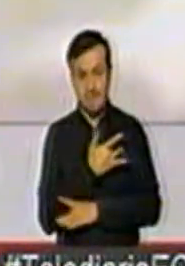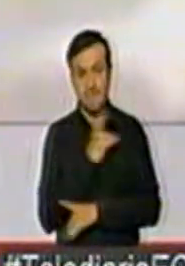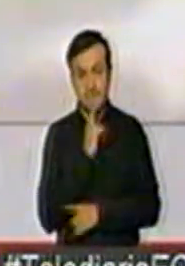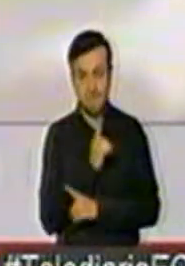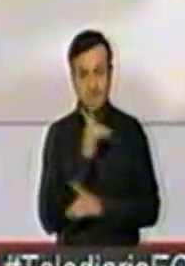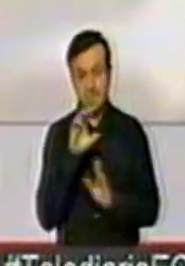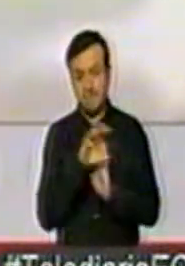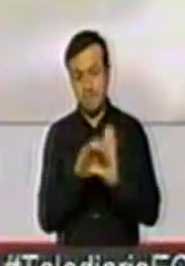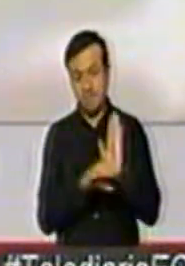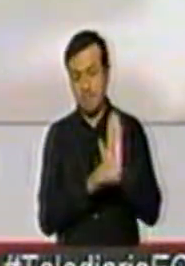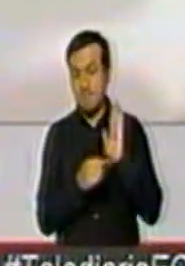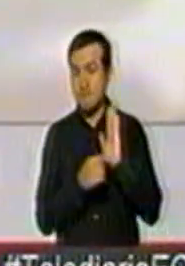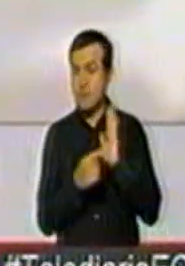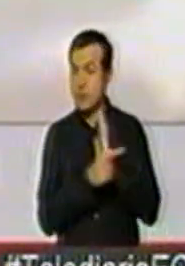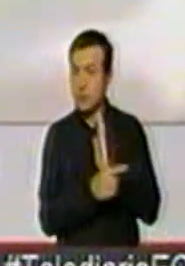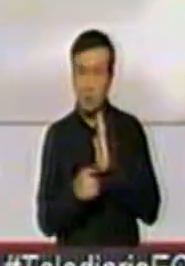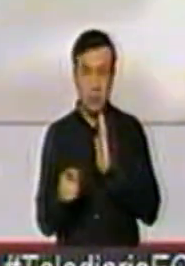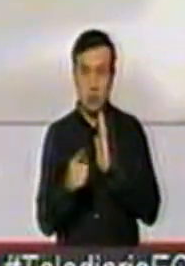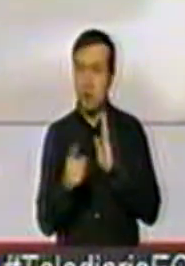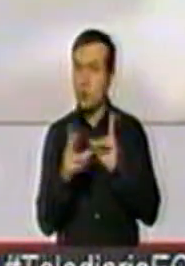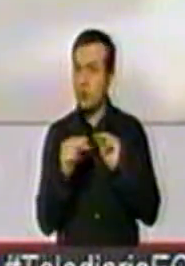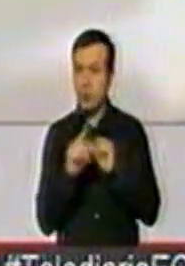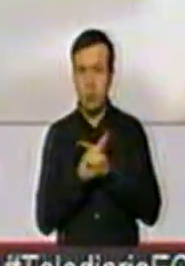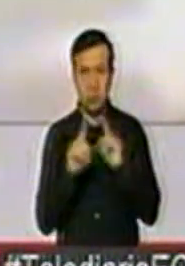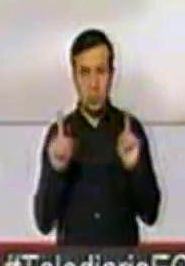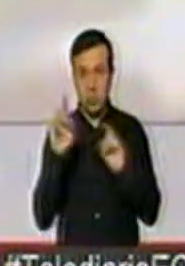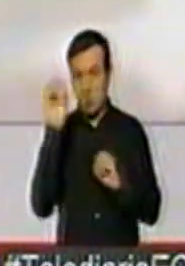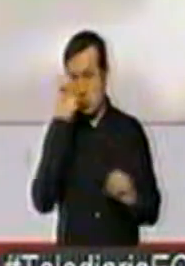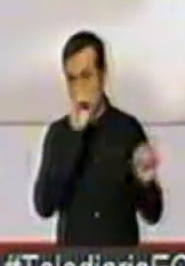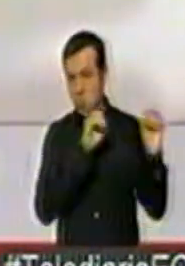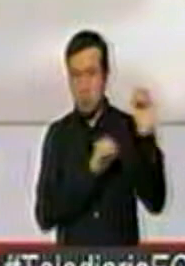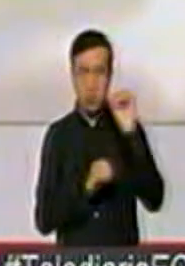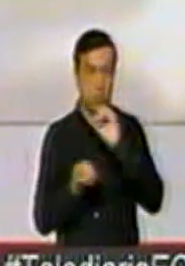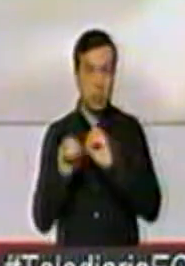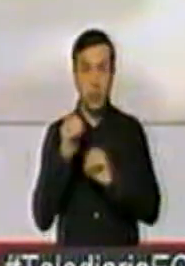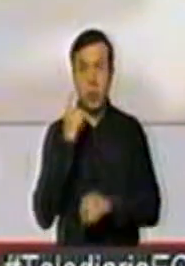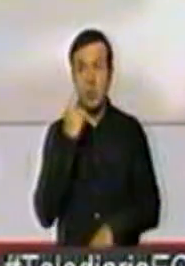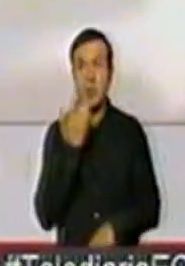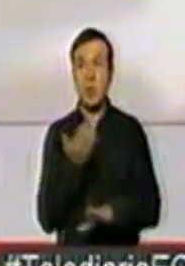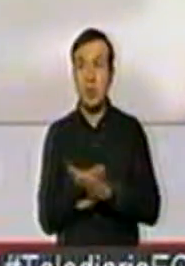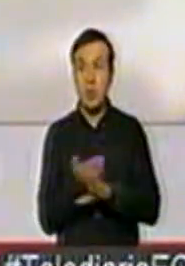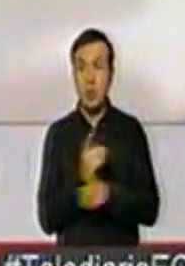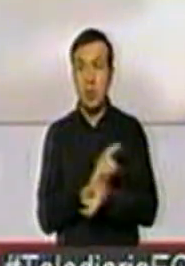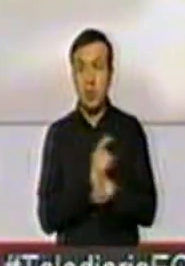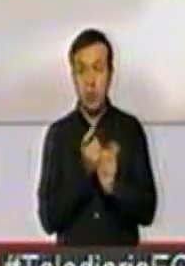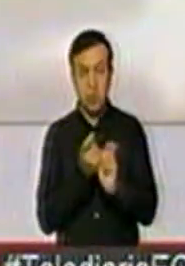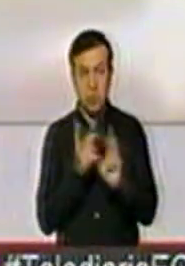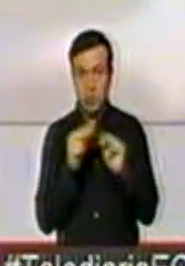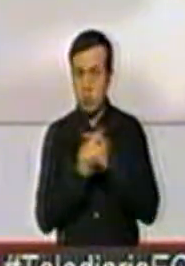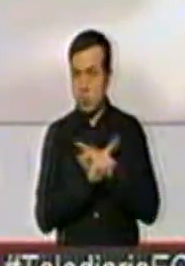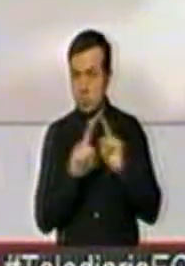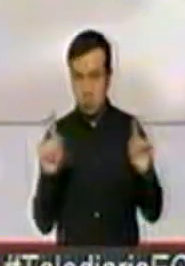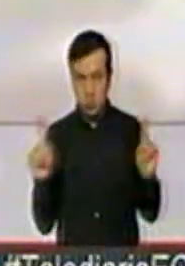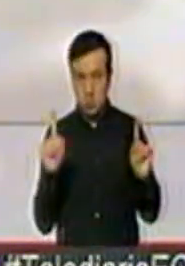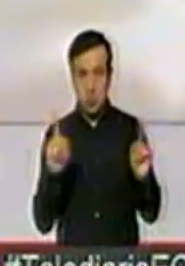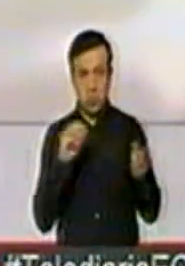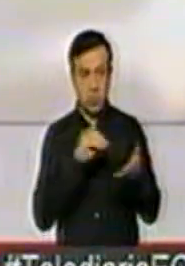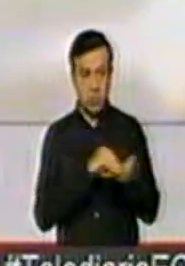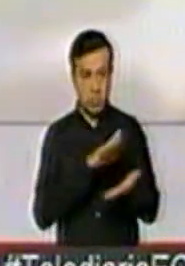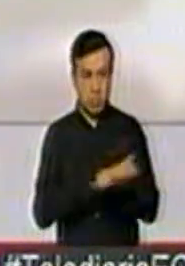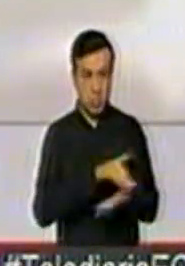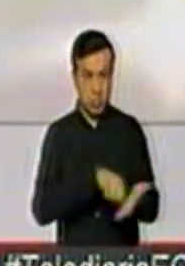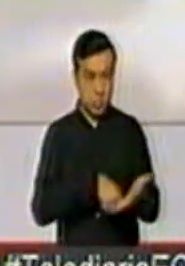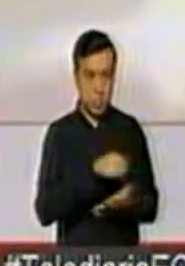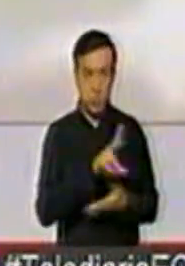nuestra Constitución, no se podrá pronunciar una objeción parcial presentando un texto distinto o que no se encuentre de lo que ha sido aprobado por la